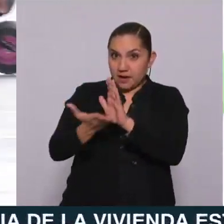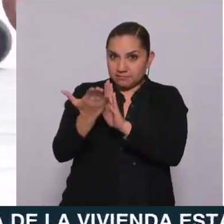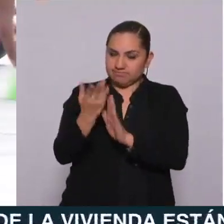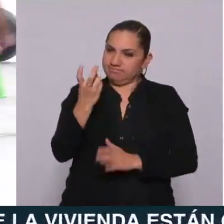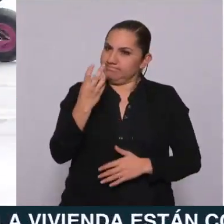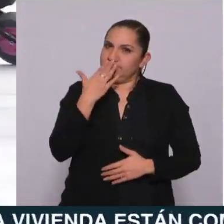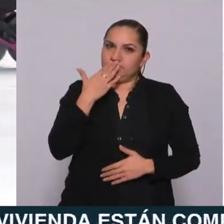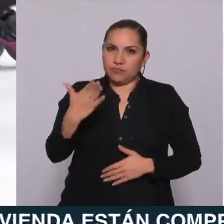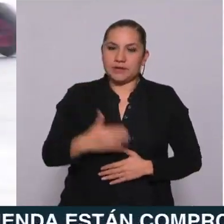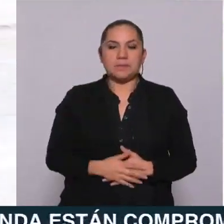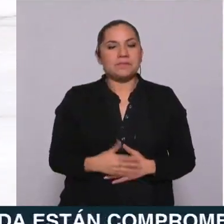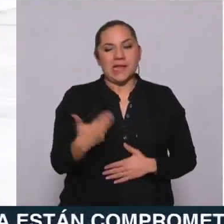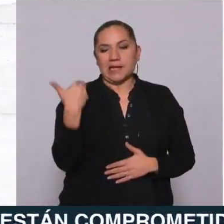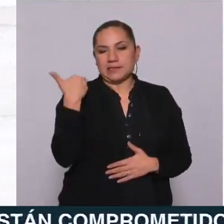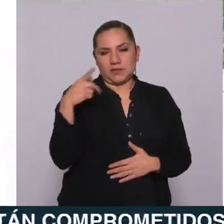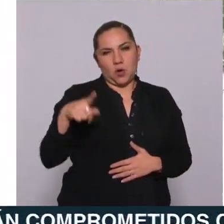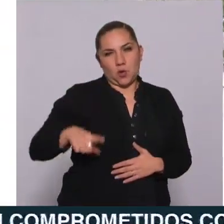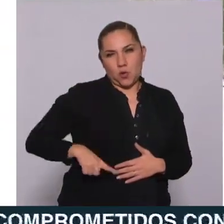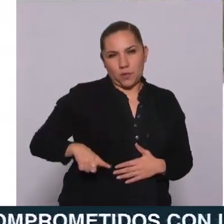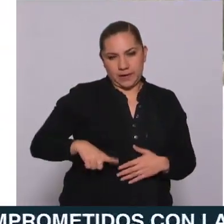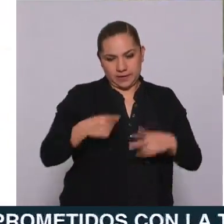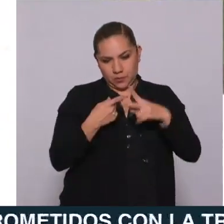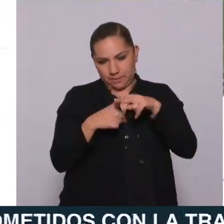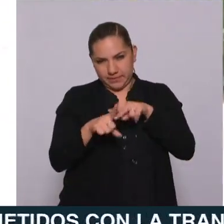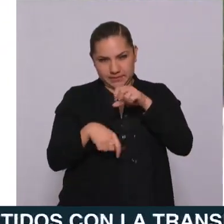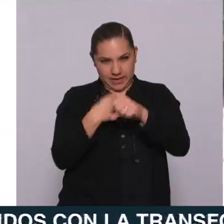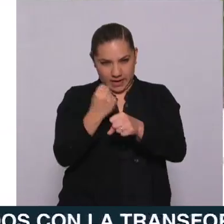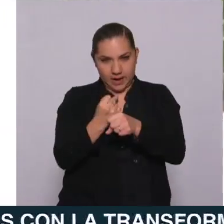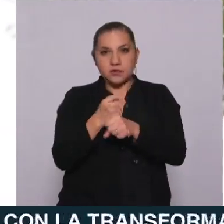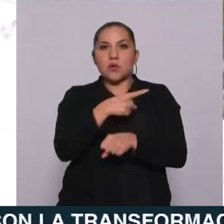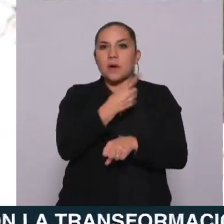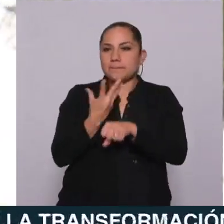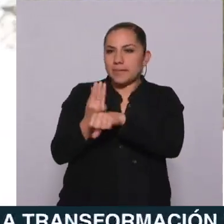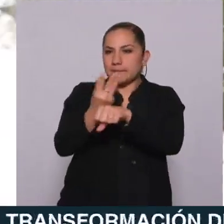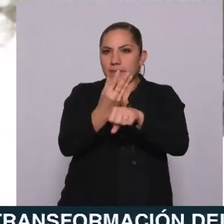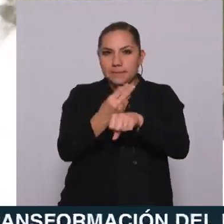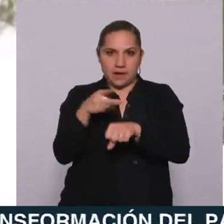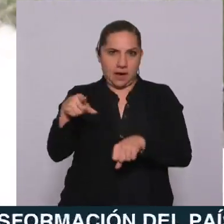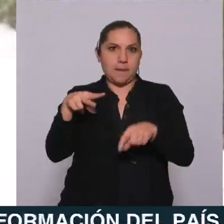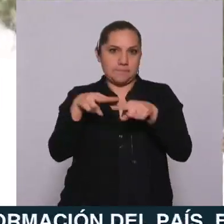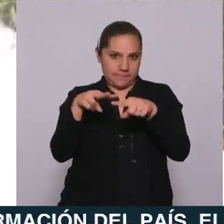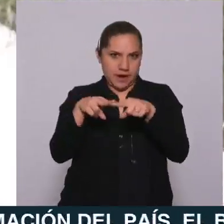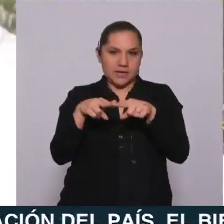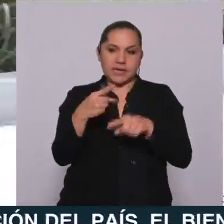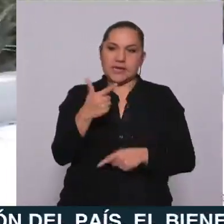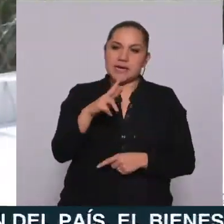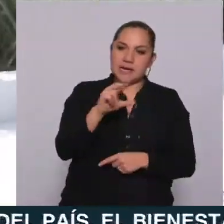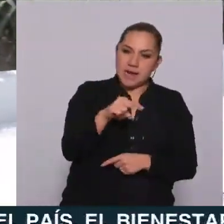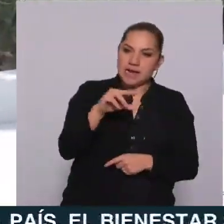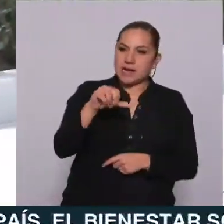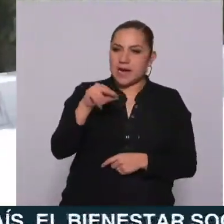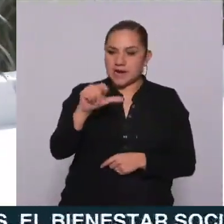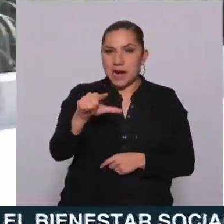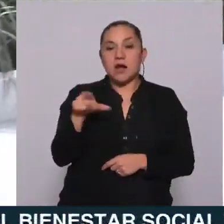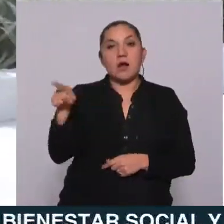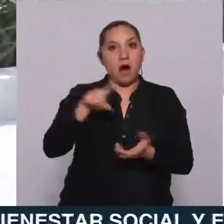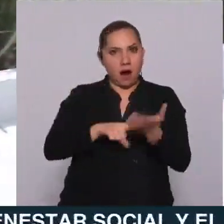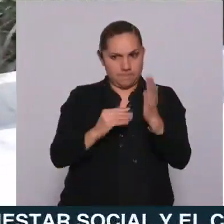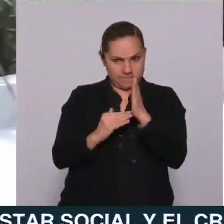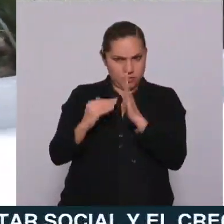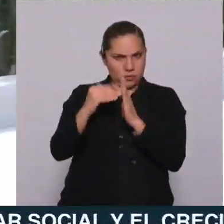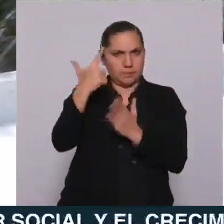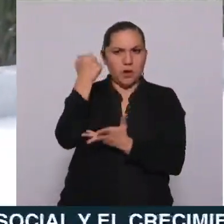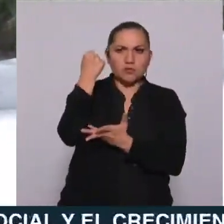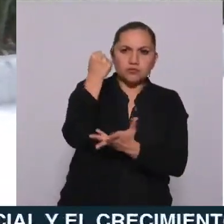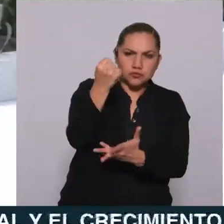de la ciudad inauguró la primera etapa del Parque Lineal Gran Canal, que tuvo una inversión de 100 millones de pesos en 2019. El senador peatonal beneficia a